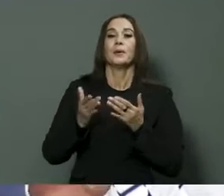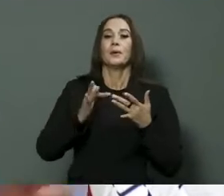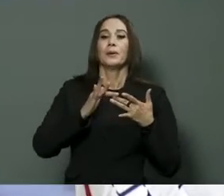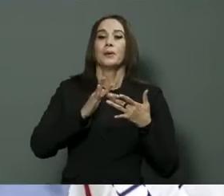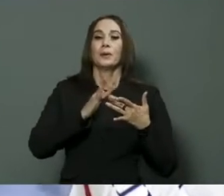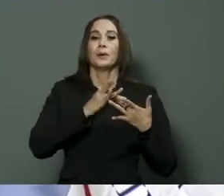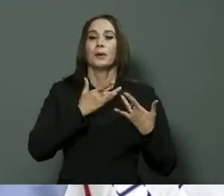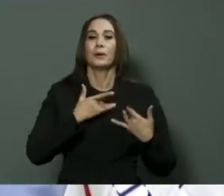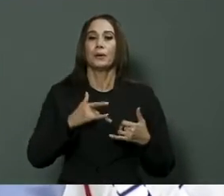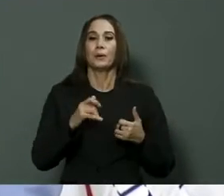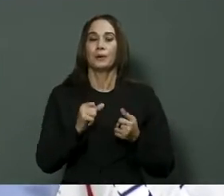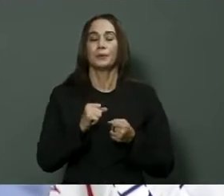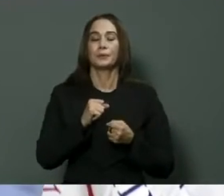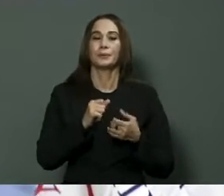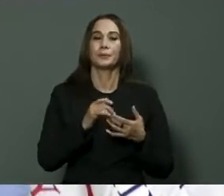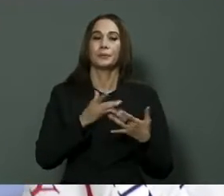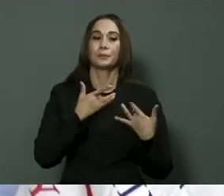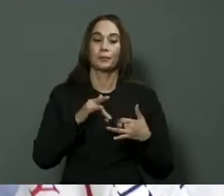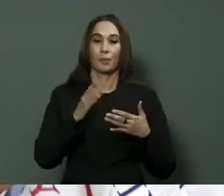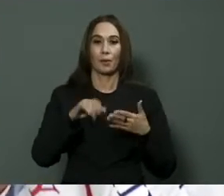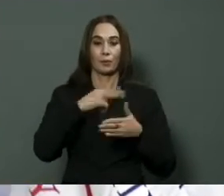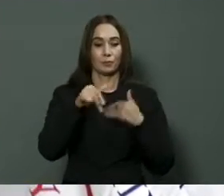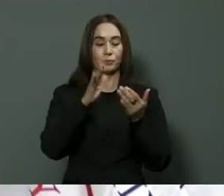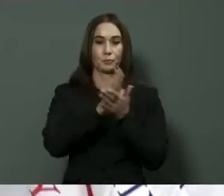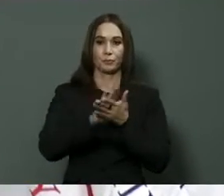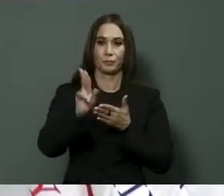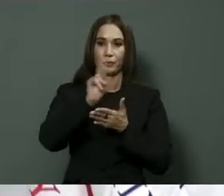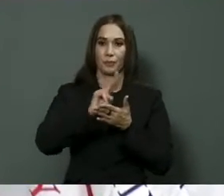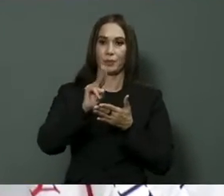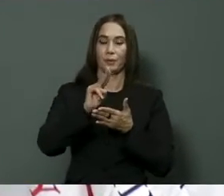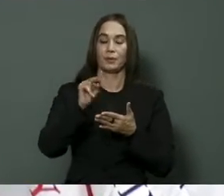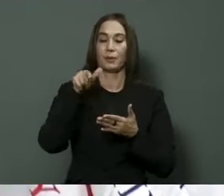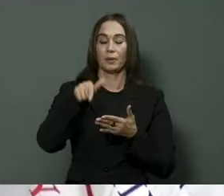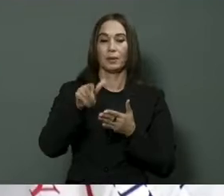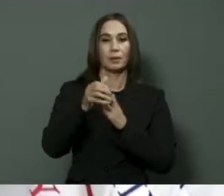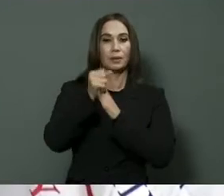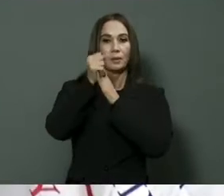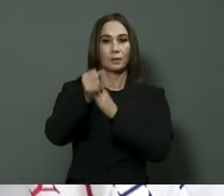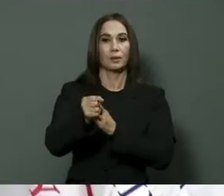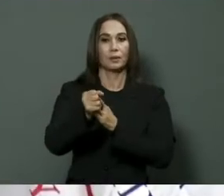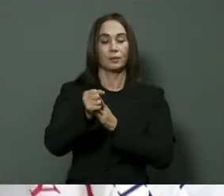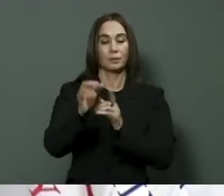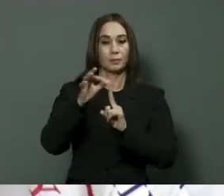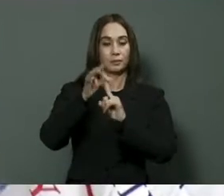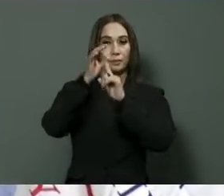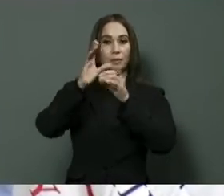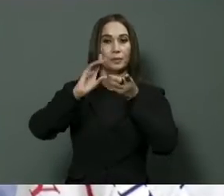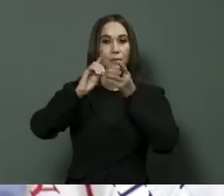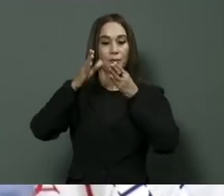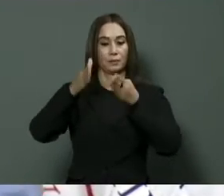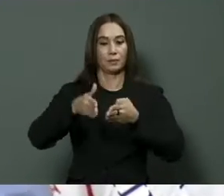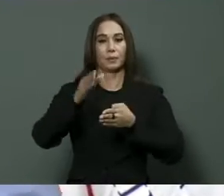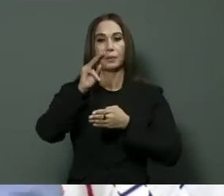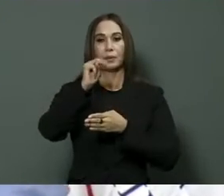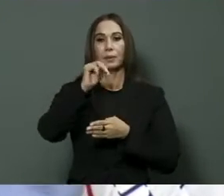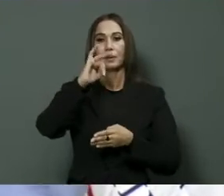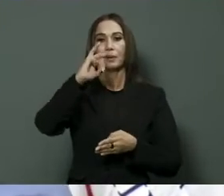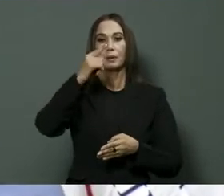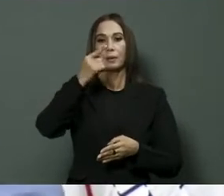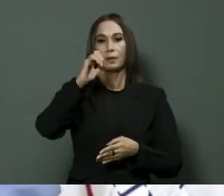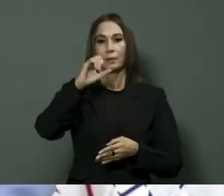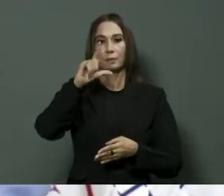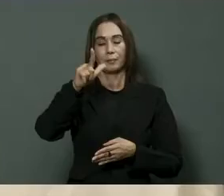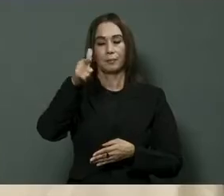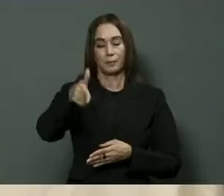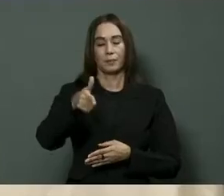corazón abierto nuestra Universidad Autónoma de Santo Domingo, encabezado por su distinguido y querido rector Miguel Medina y todo el